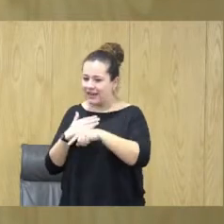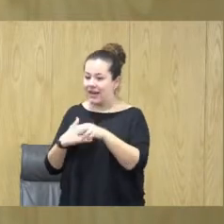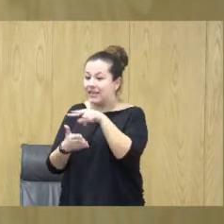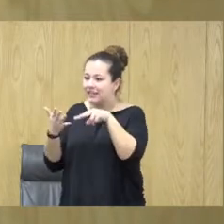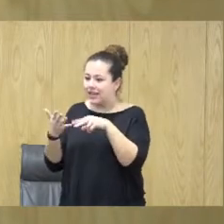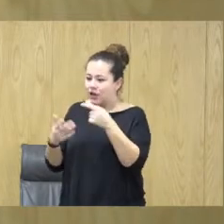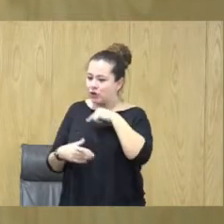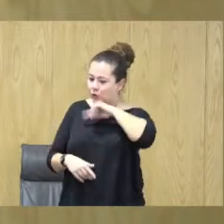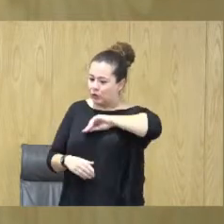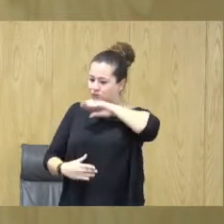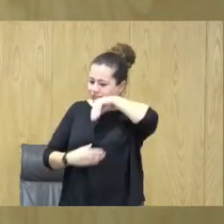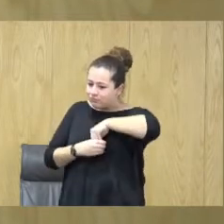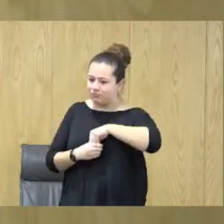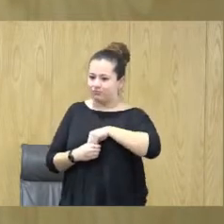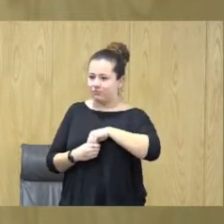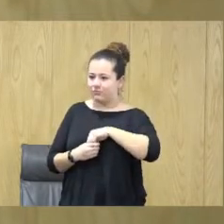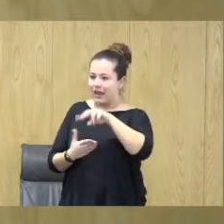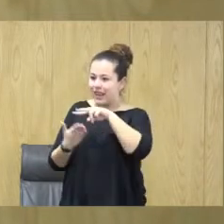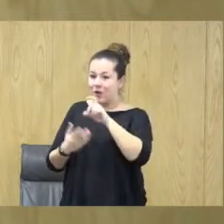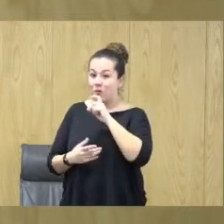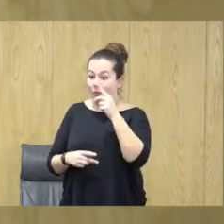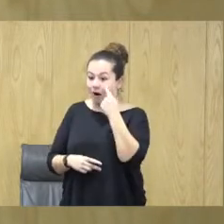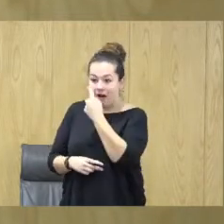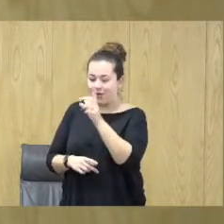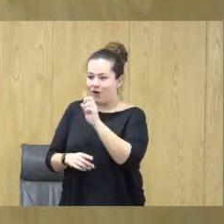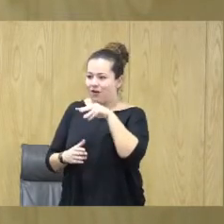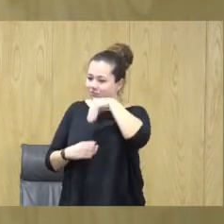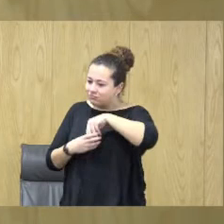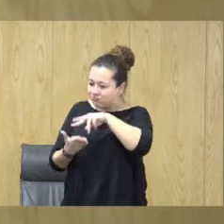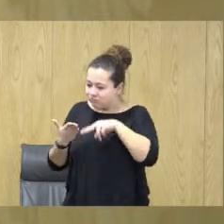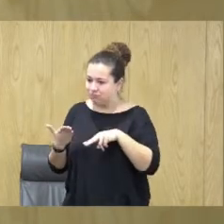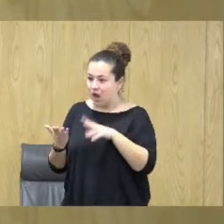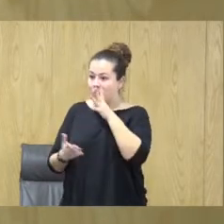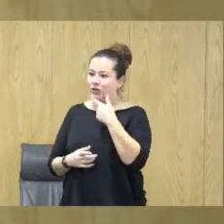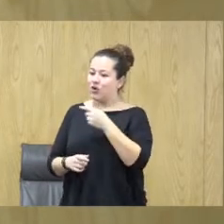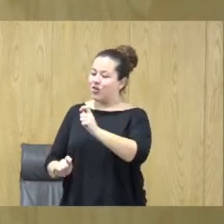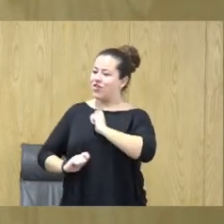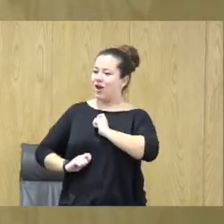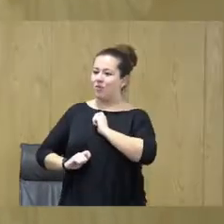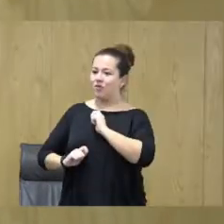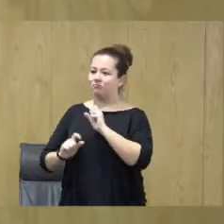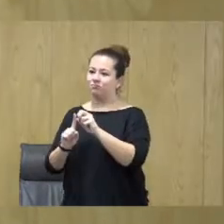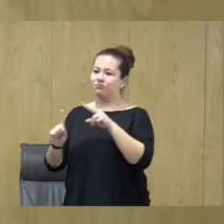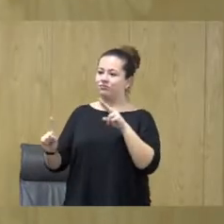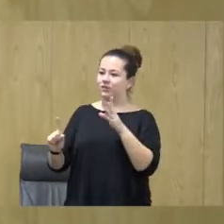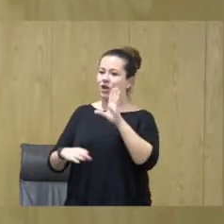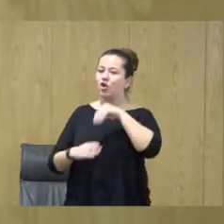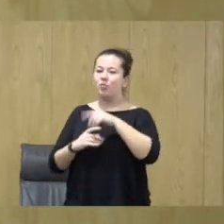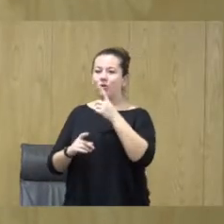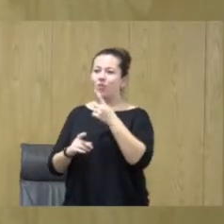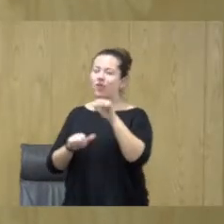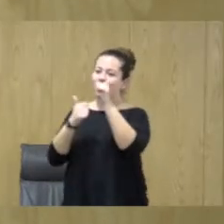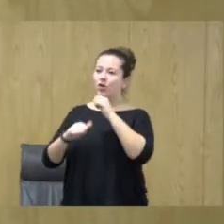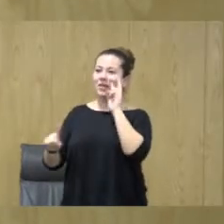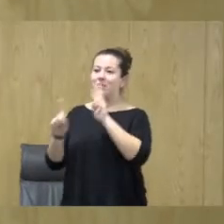nosotros tenemos, con ese bagaje, ¿no? Y por tanto nos da una dimensión y nos incorpora una manera de mirar la